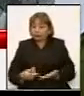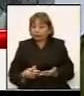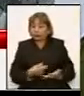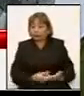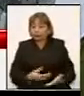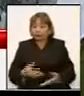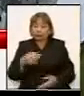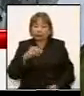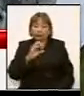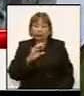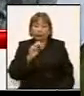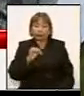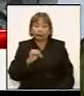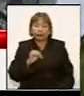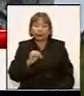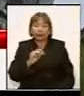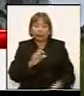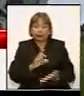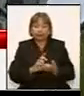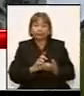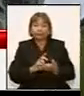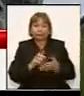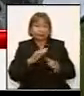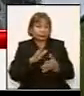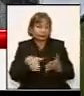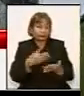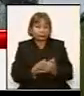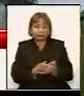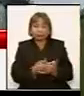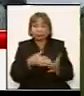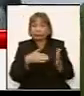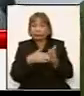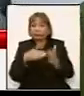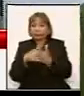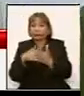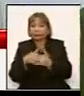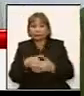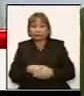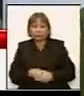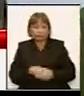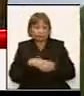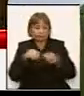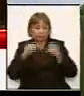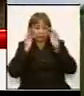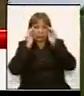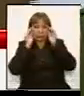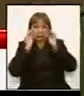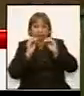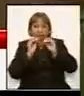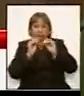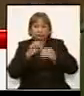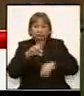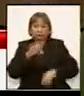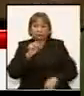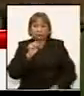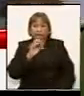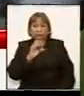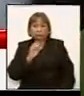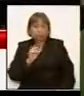de la PCM de Lima, donde en todo momento nos han entrampado, ¿no? Esperamos que esta oportunidad los congresistas de Pasco nos ayuden